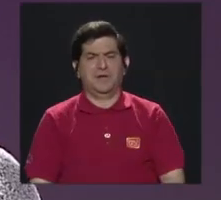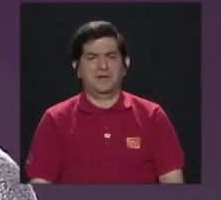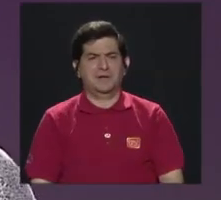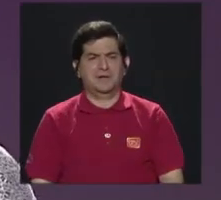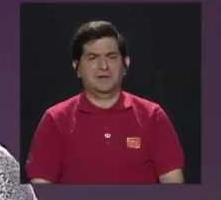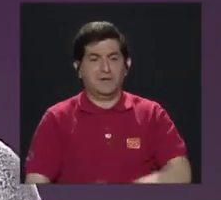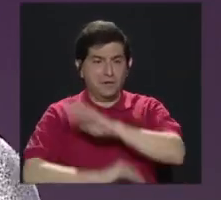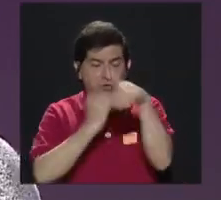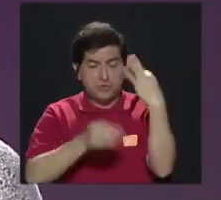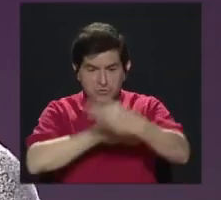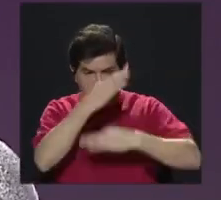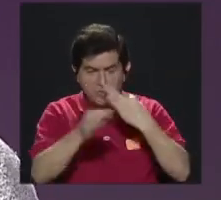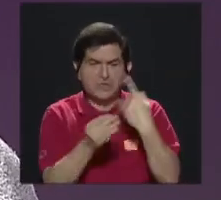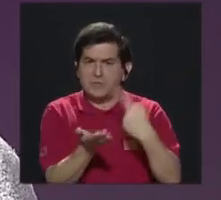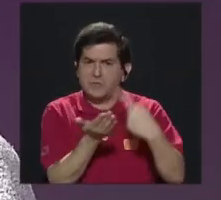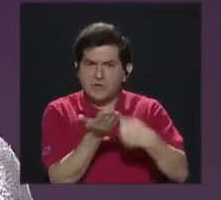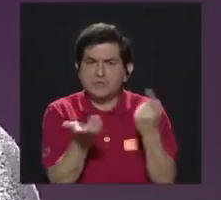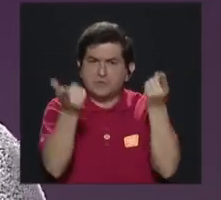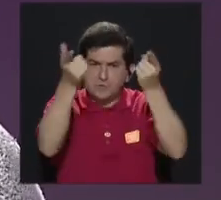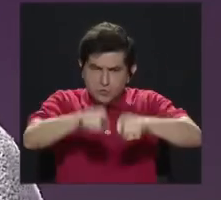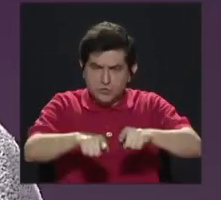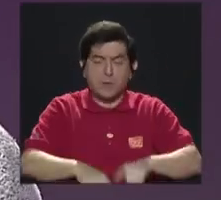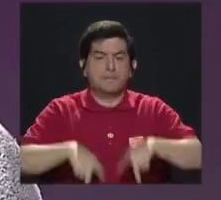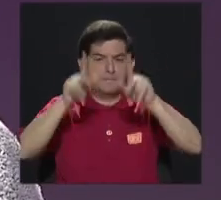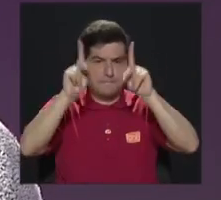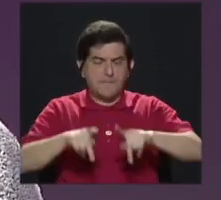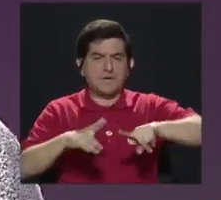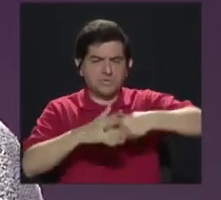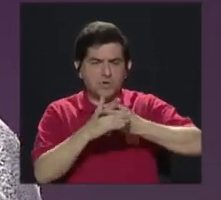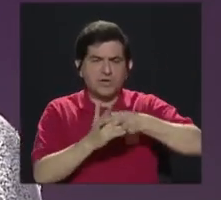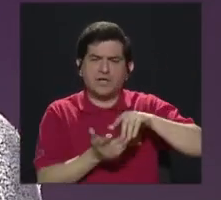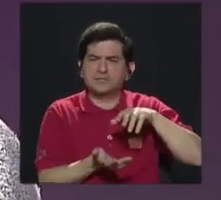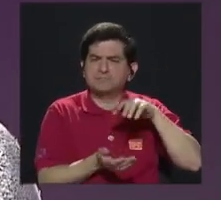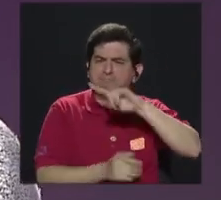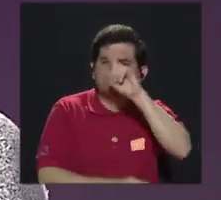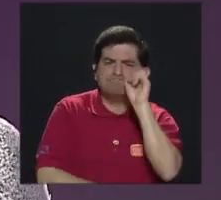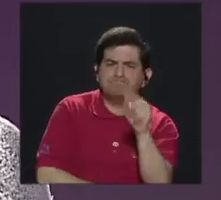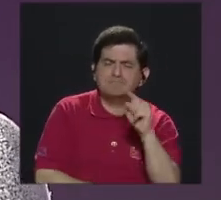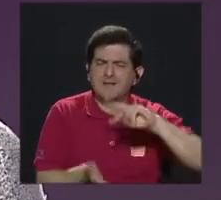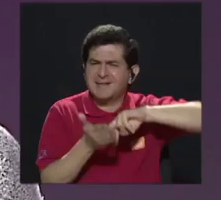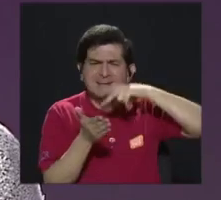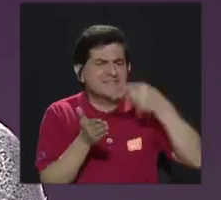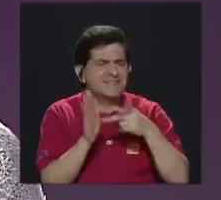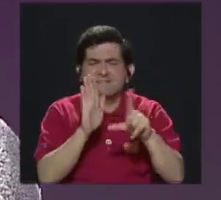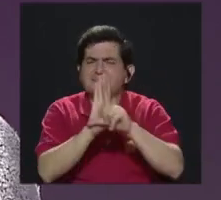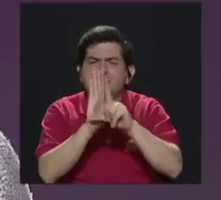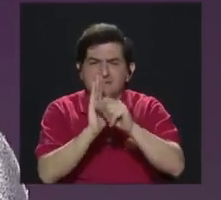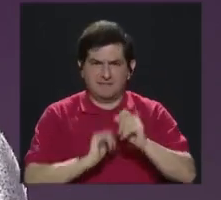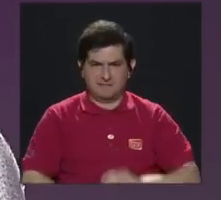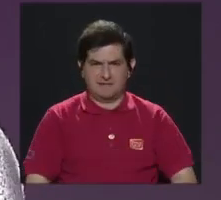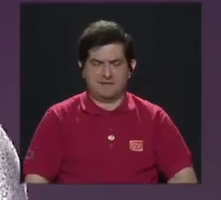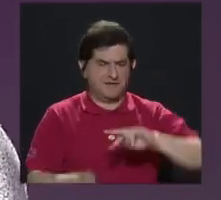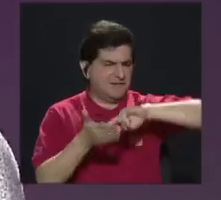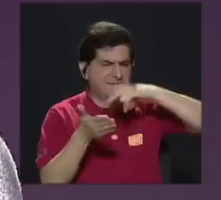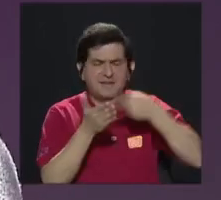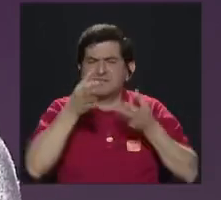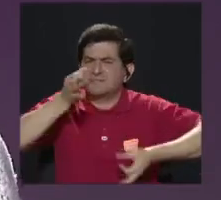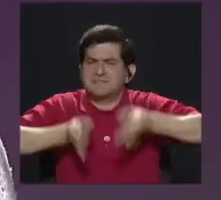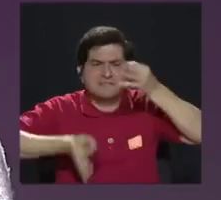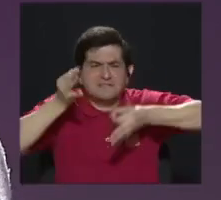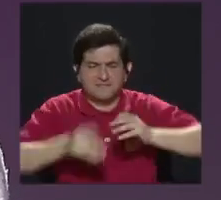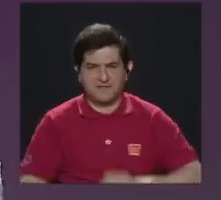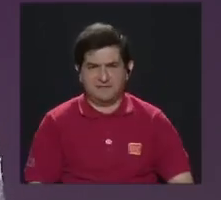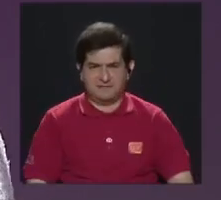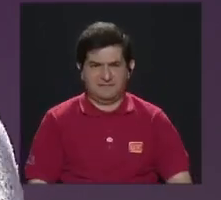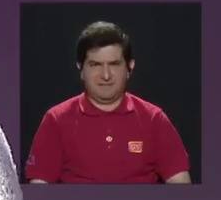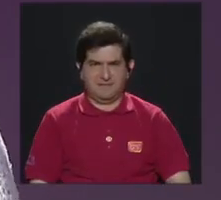levantado todo este tipo de debates, ¿verdad? Porque la gente se empieza a cuestionar qué significan las leyes, qué significa la justicia,